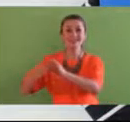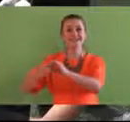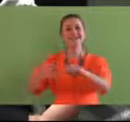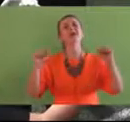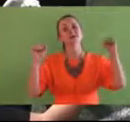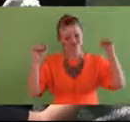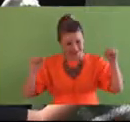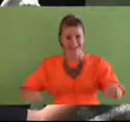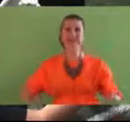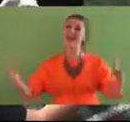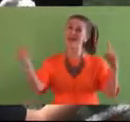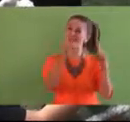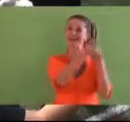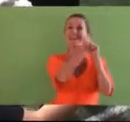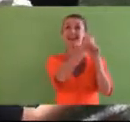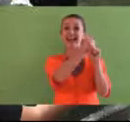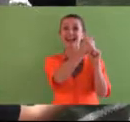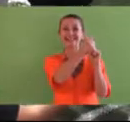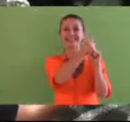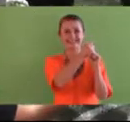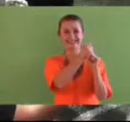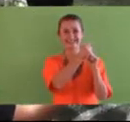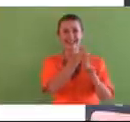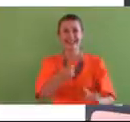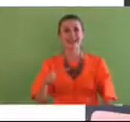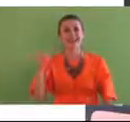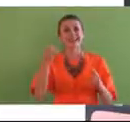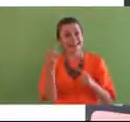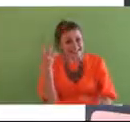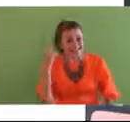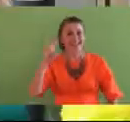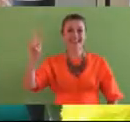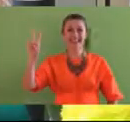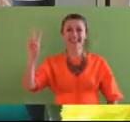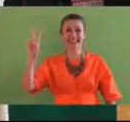Salíamos, se puede lograr.